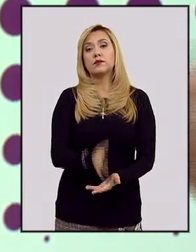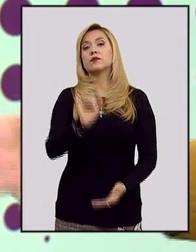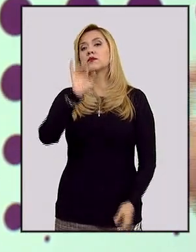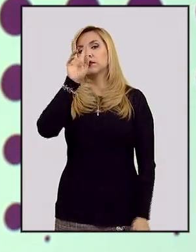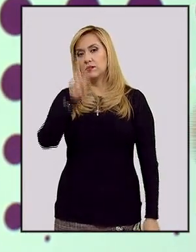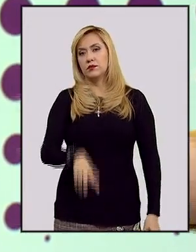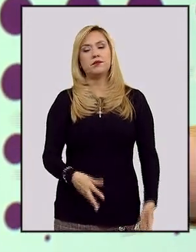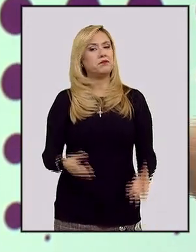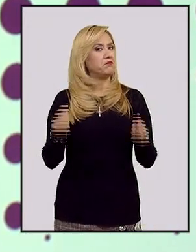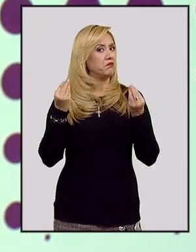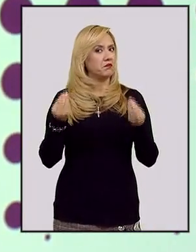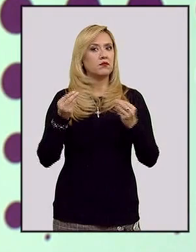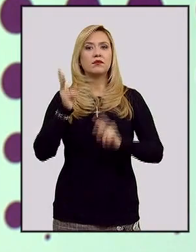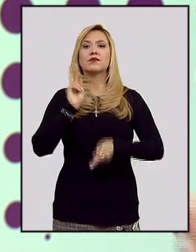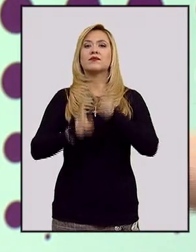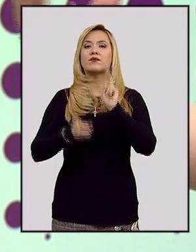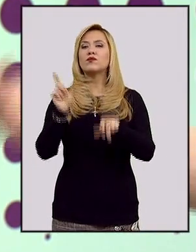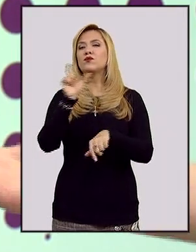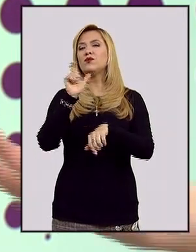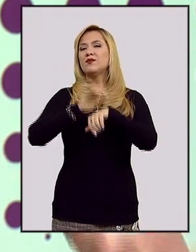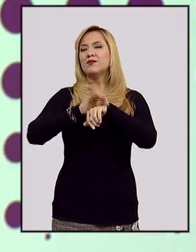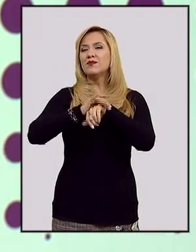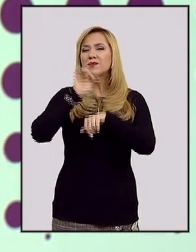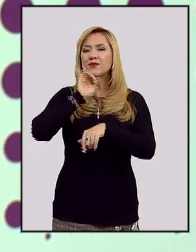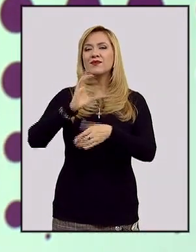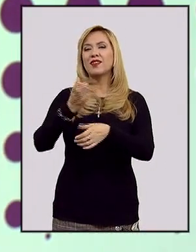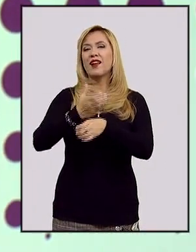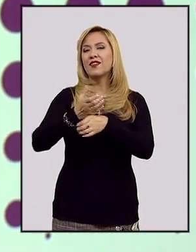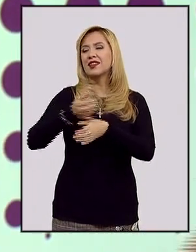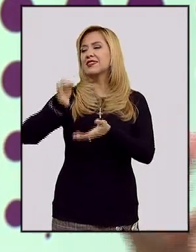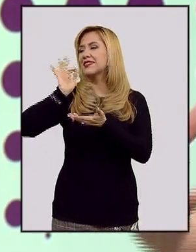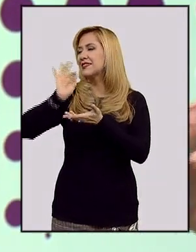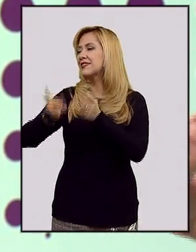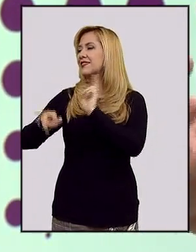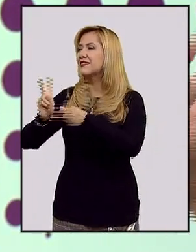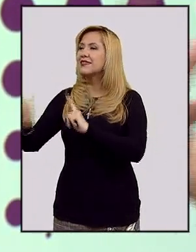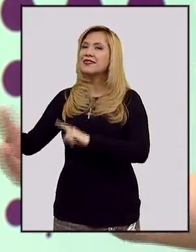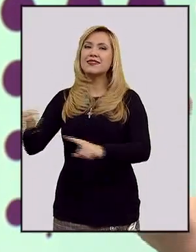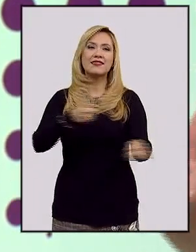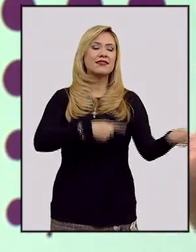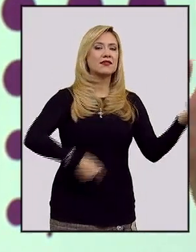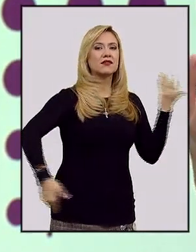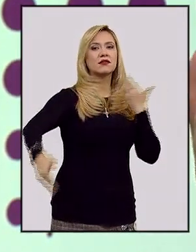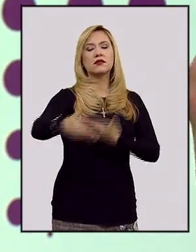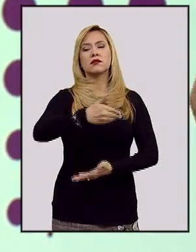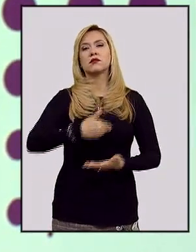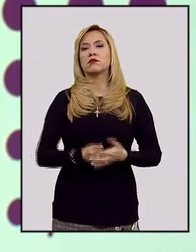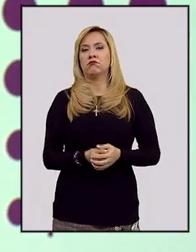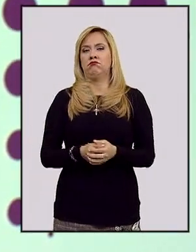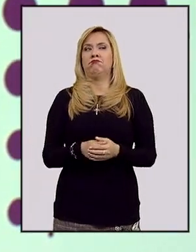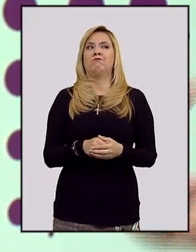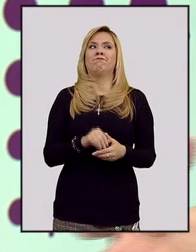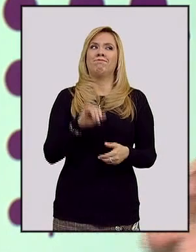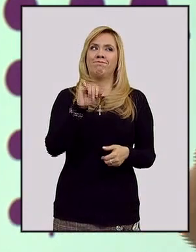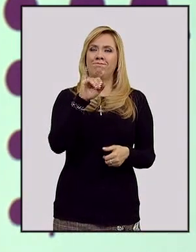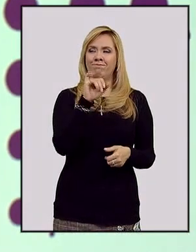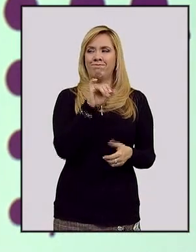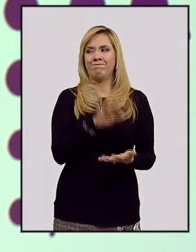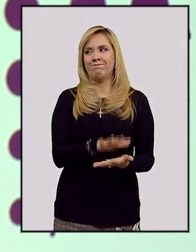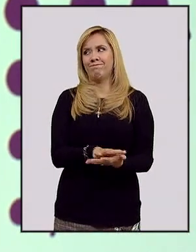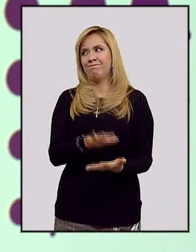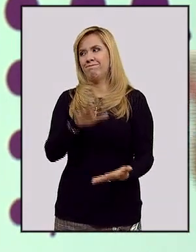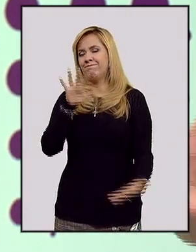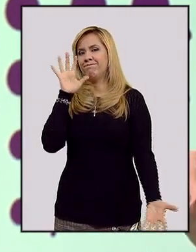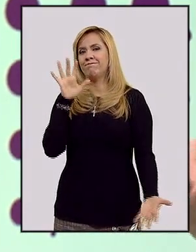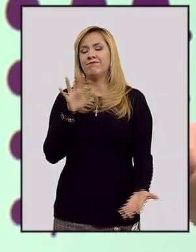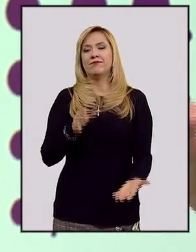sea, en las charlas de café con amigas, con colegas, como que parece que el parto